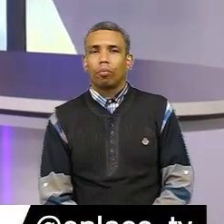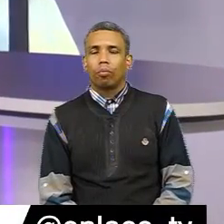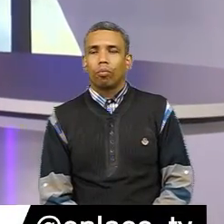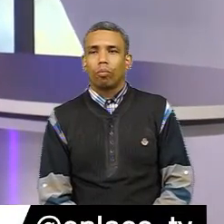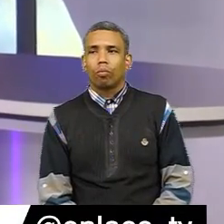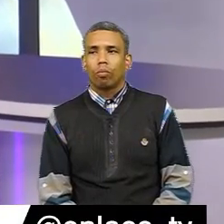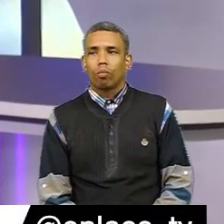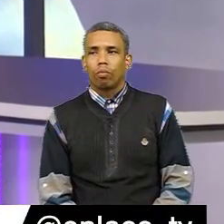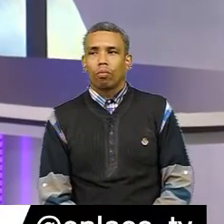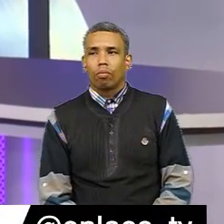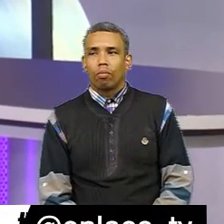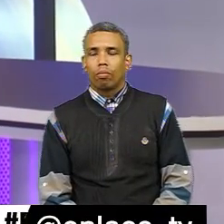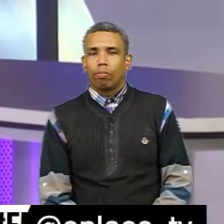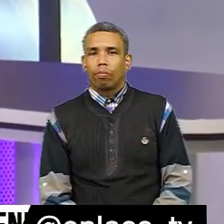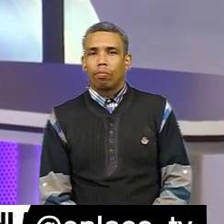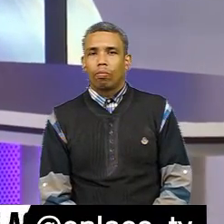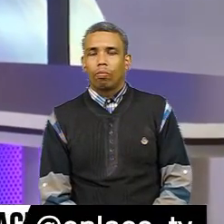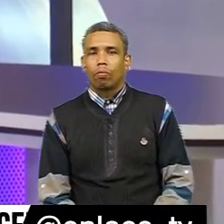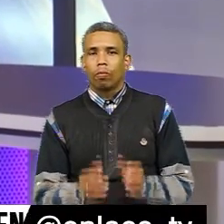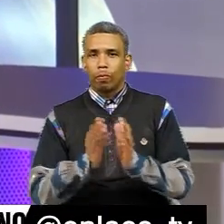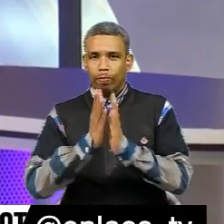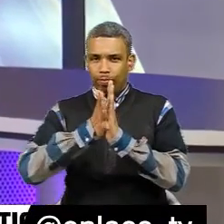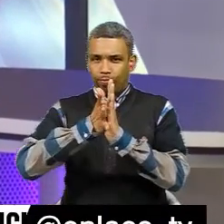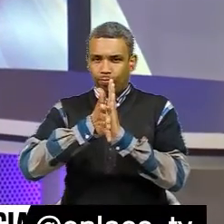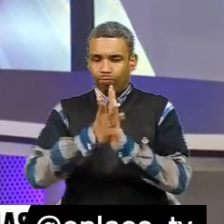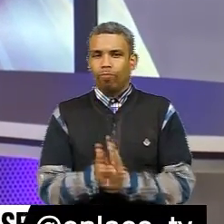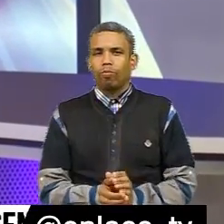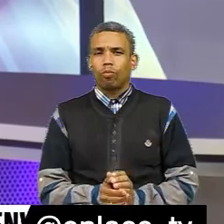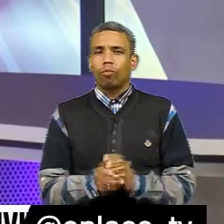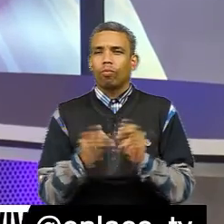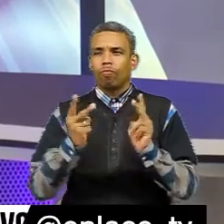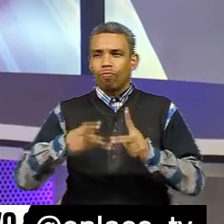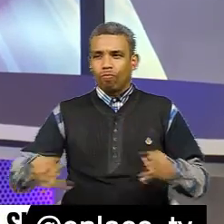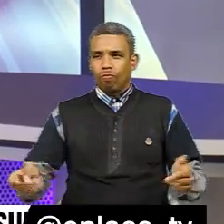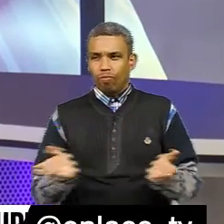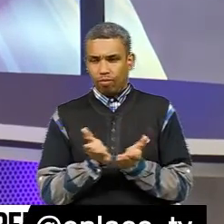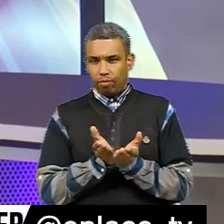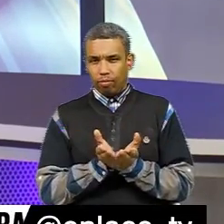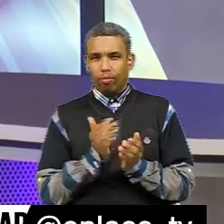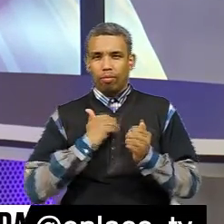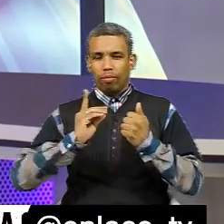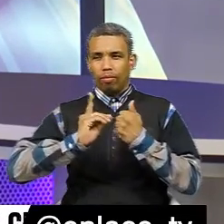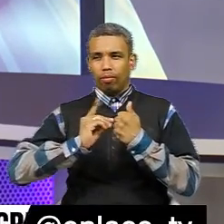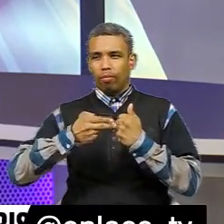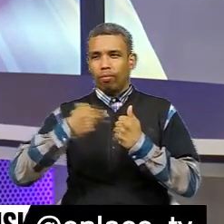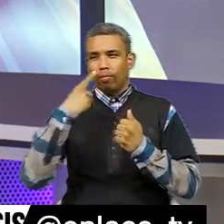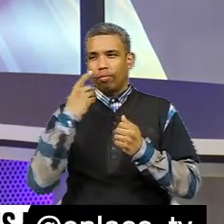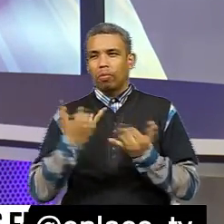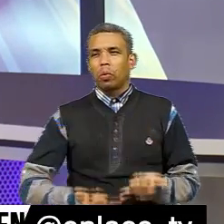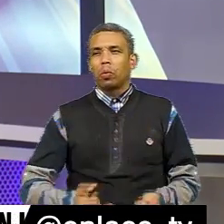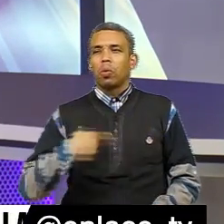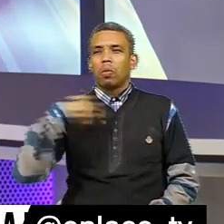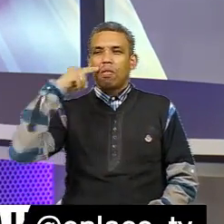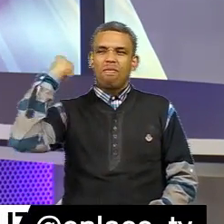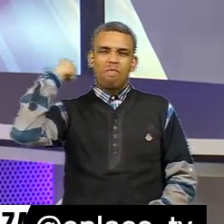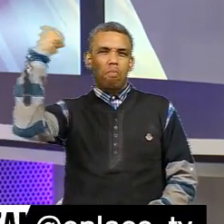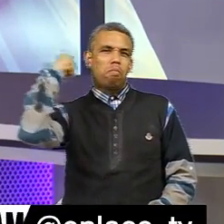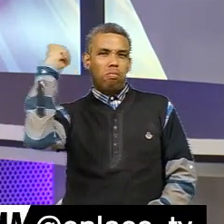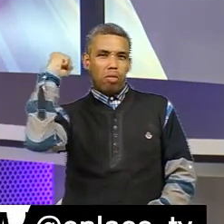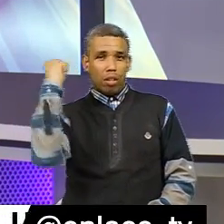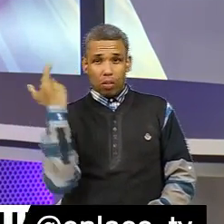Iniciamos con el desarrollo de nuestra información. Estudiantes del Colegio Diego Hernández de Gallegos se declararon hoy en cese de actividades académicas de